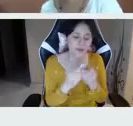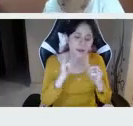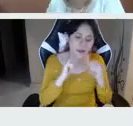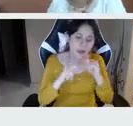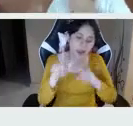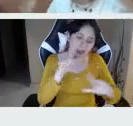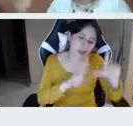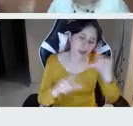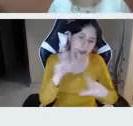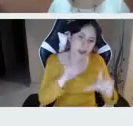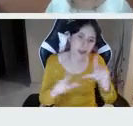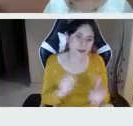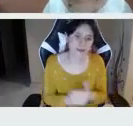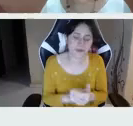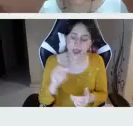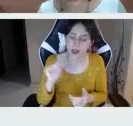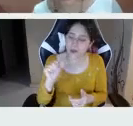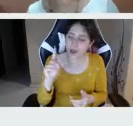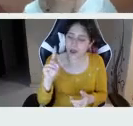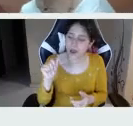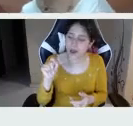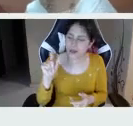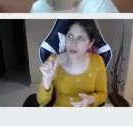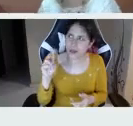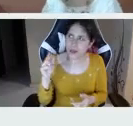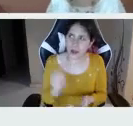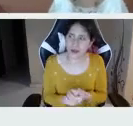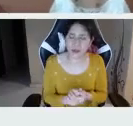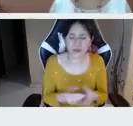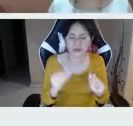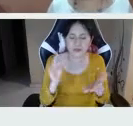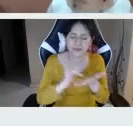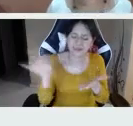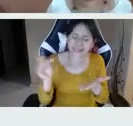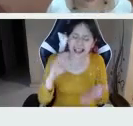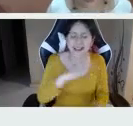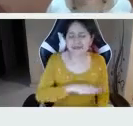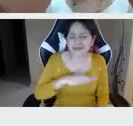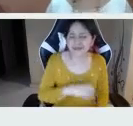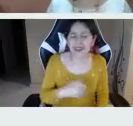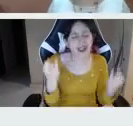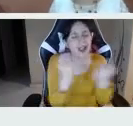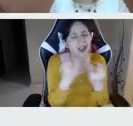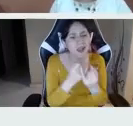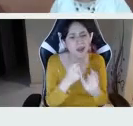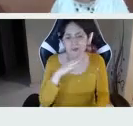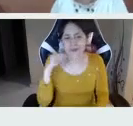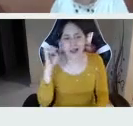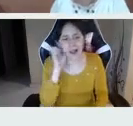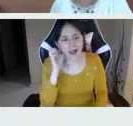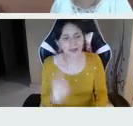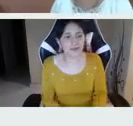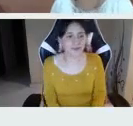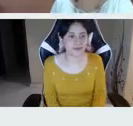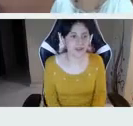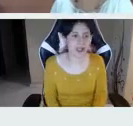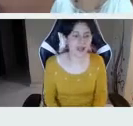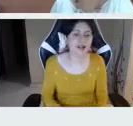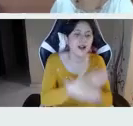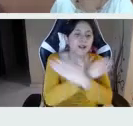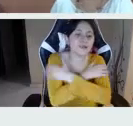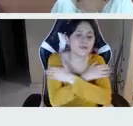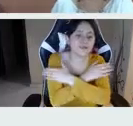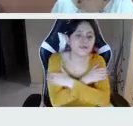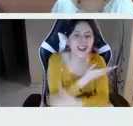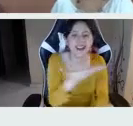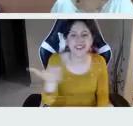señas mexicana. Mi querida Adaluz, muchas gracias y felicidades, igualmente a mi querida Mon. Les abrazo con mucho cariño a la distancia,